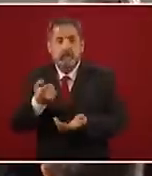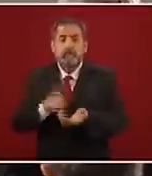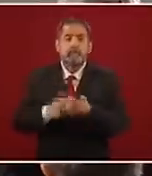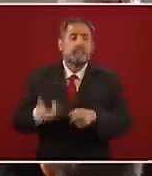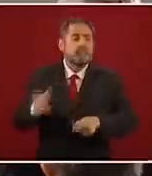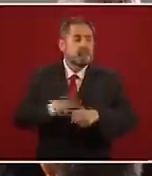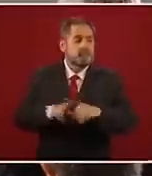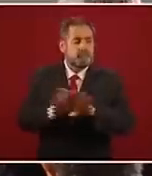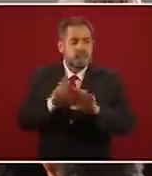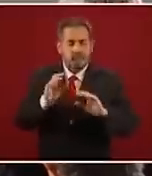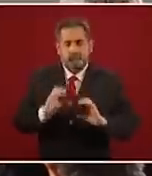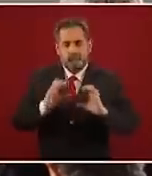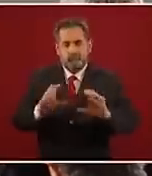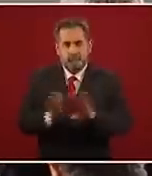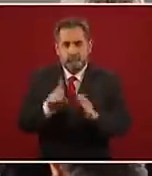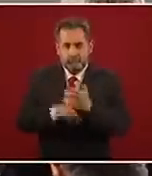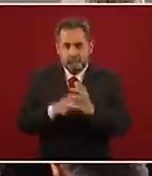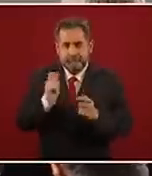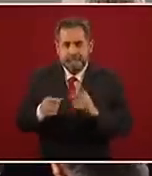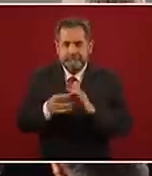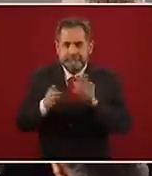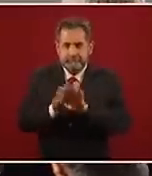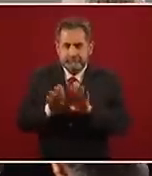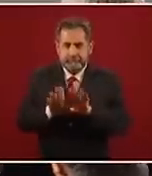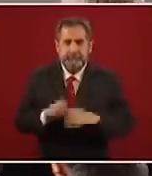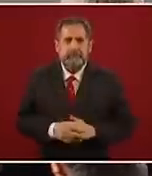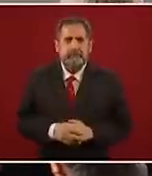son cuidados si llegaran a complicarse